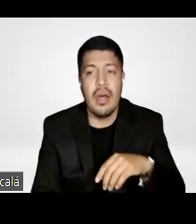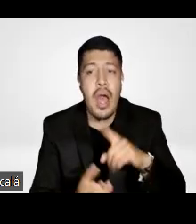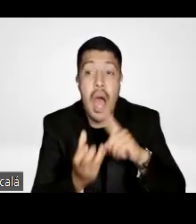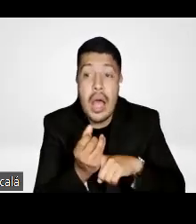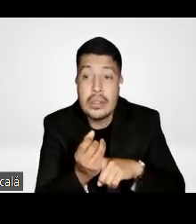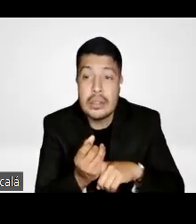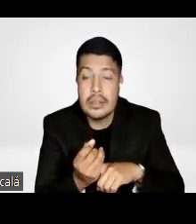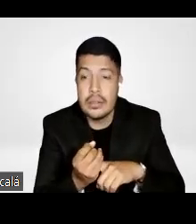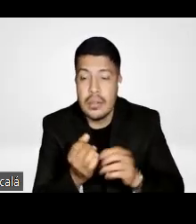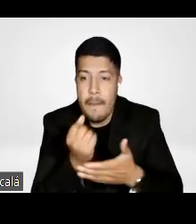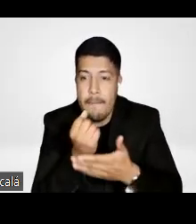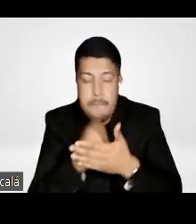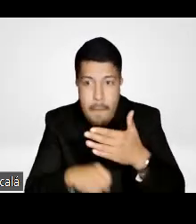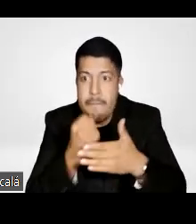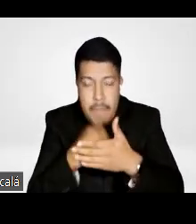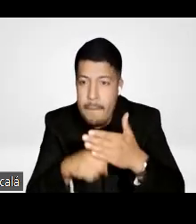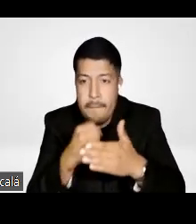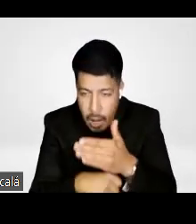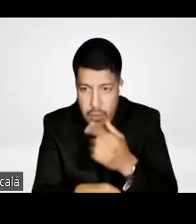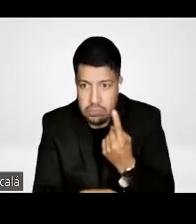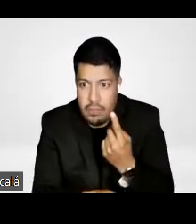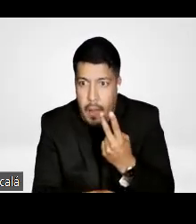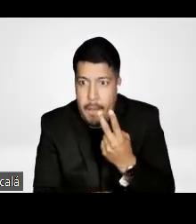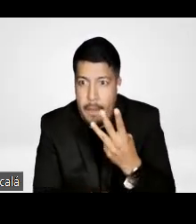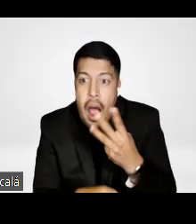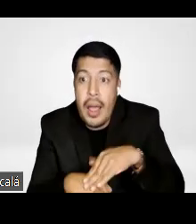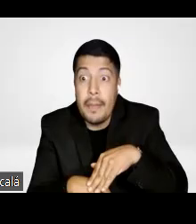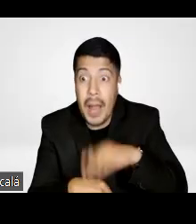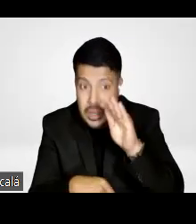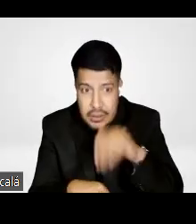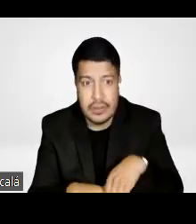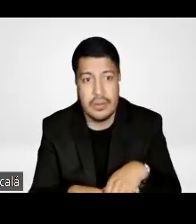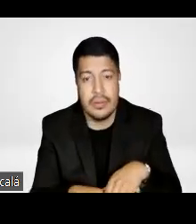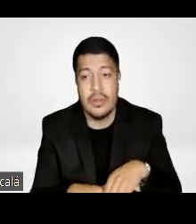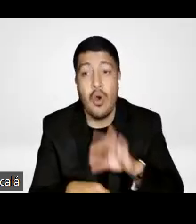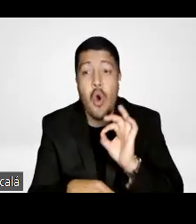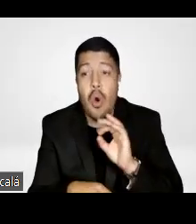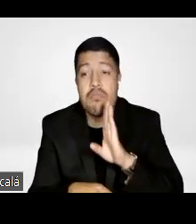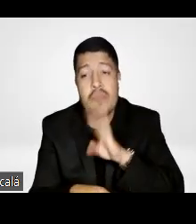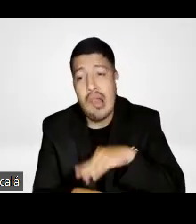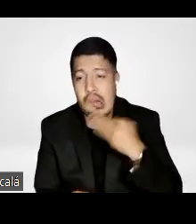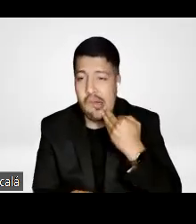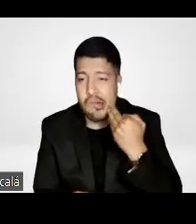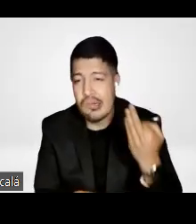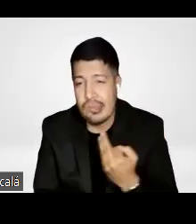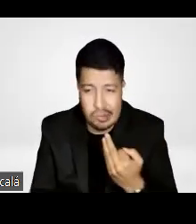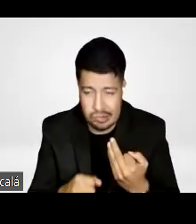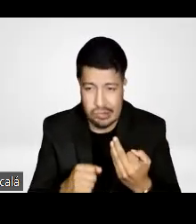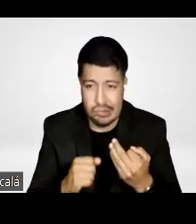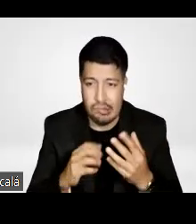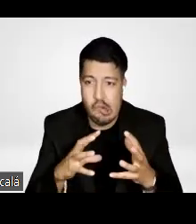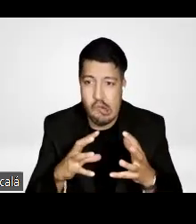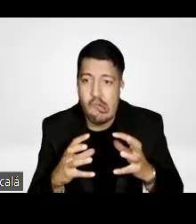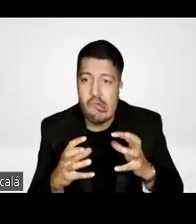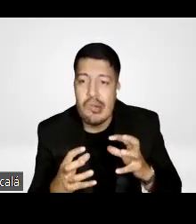3 partos, malformaciones, la edad gestacional extrema, tanto arriba de 42 semanas como abajo